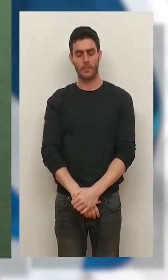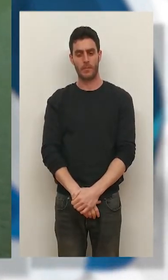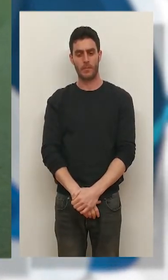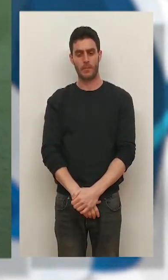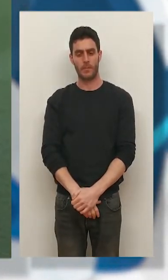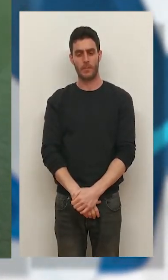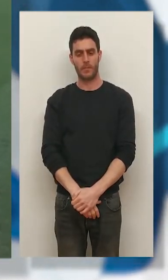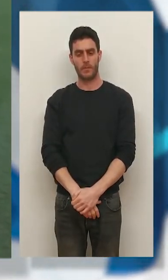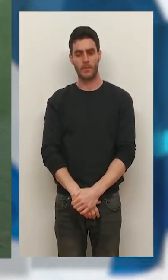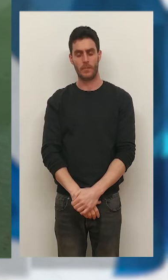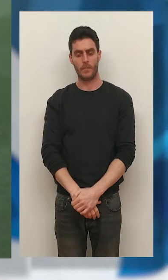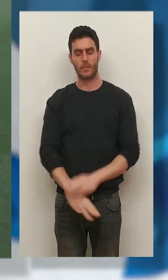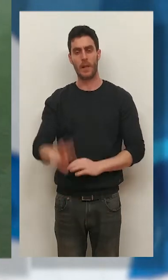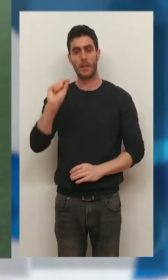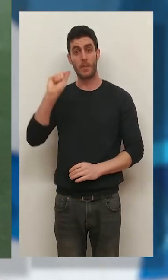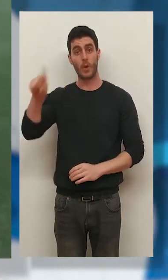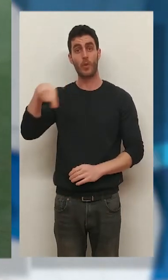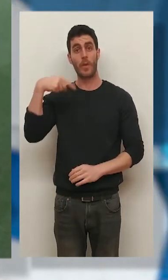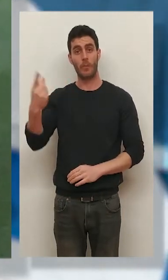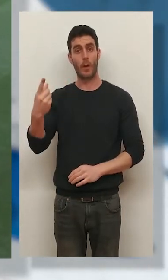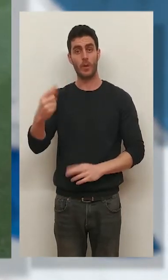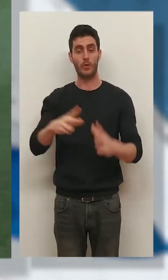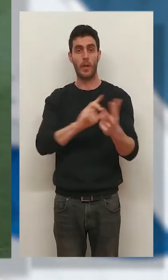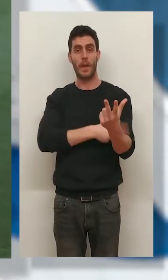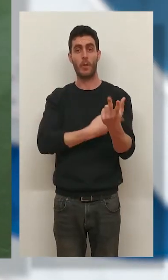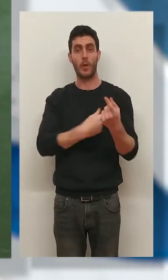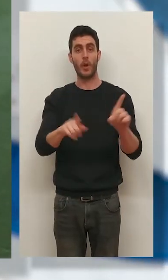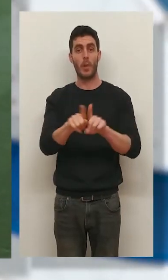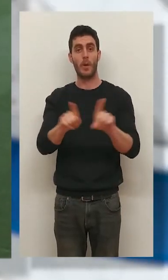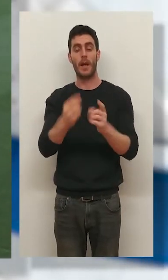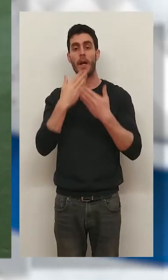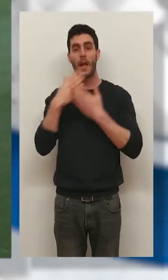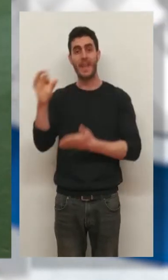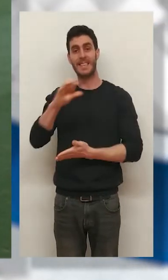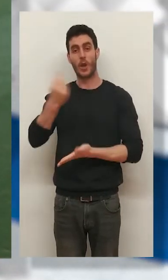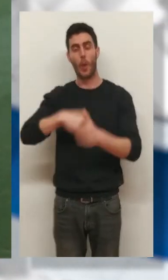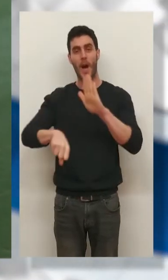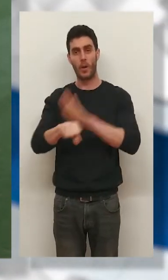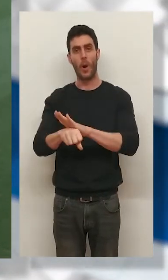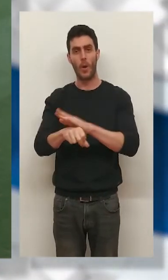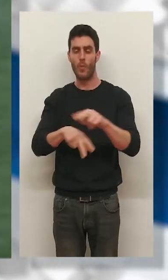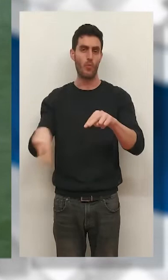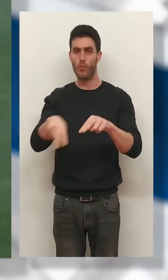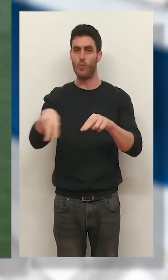3 minutos después, los blanquirrojos empataron gracias a un tanto de Sandoval tras una magnífica asistencia de Carlos Calderón.